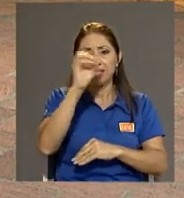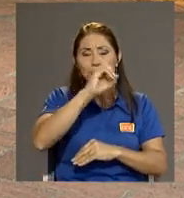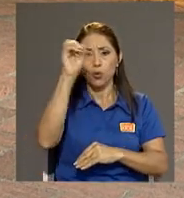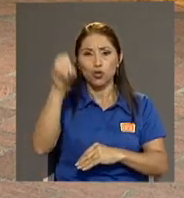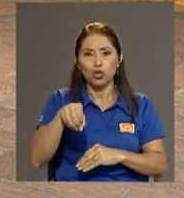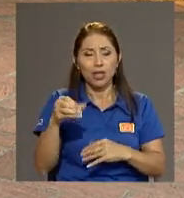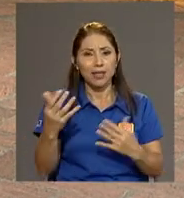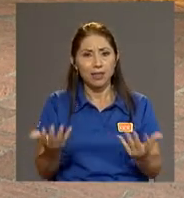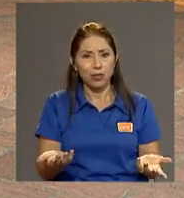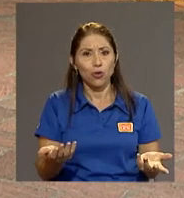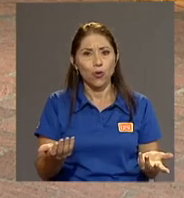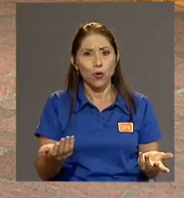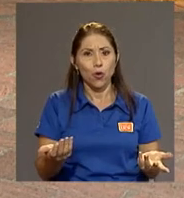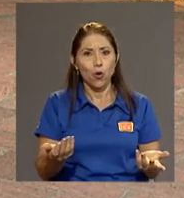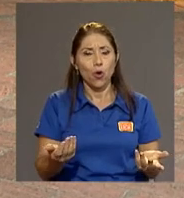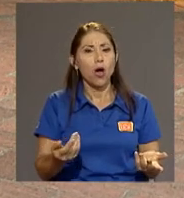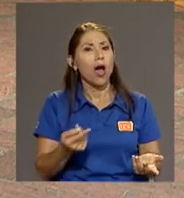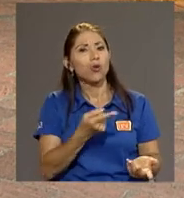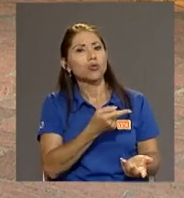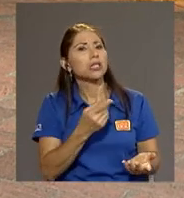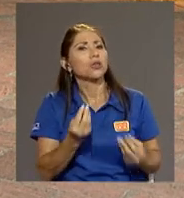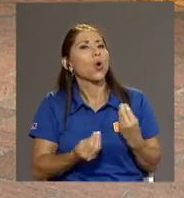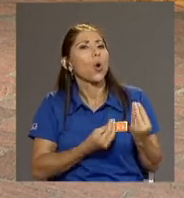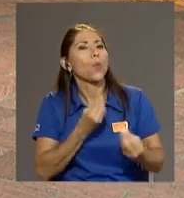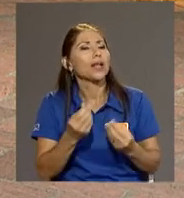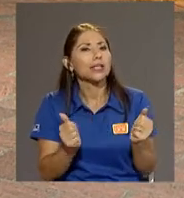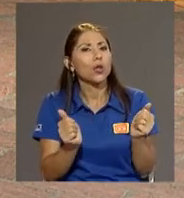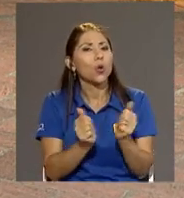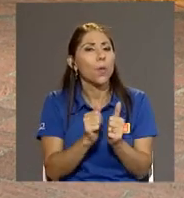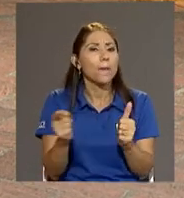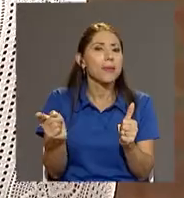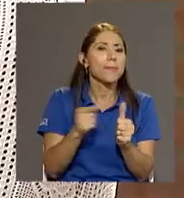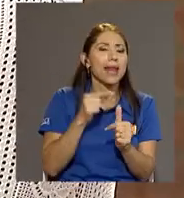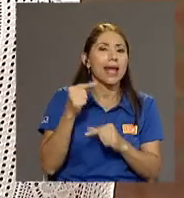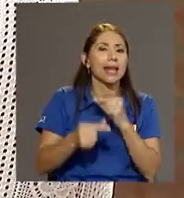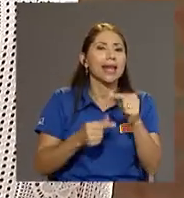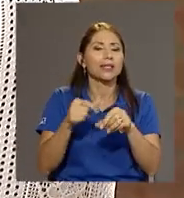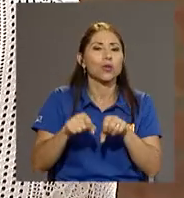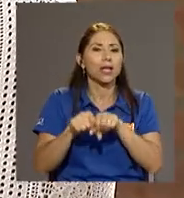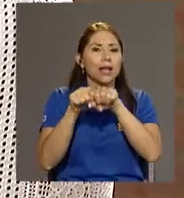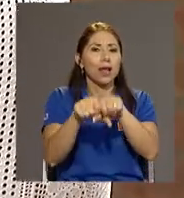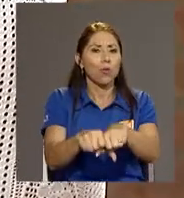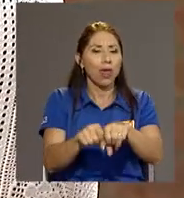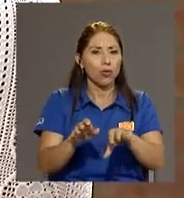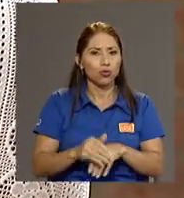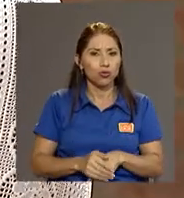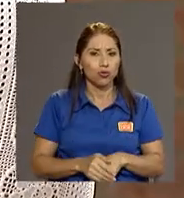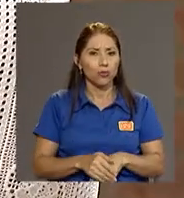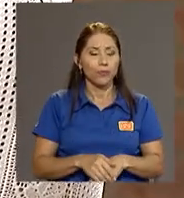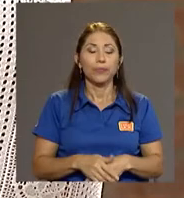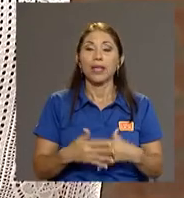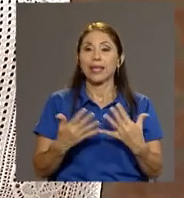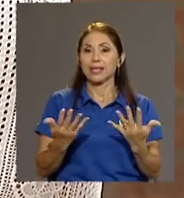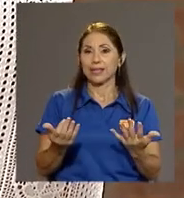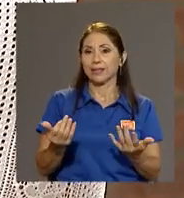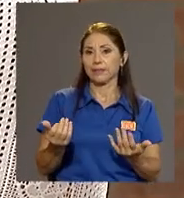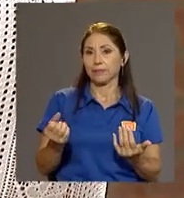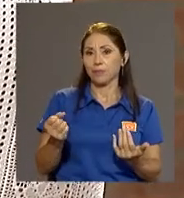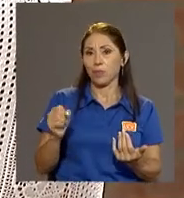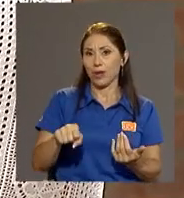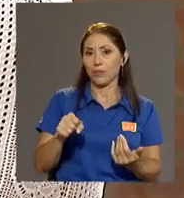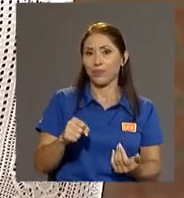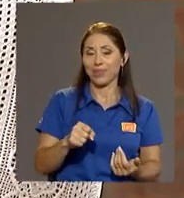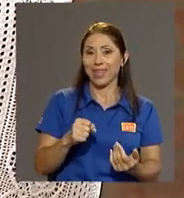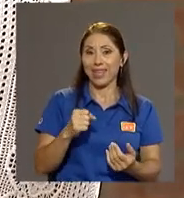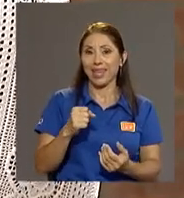¿cómo les ha ido con la primera camada de graduados? Sí, Bueno, en